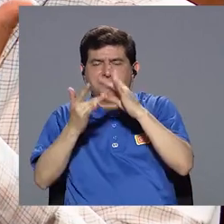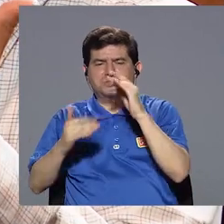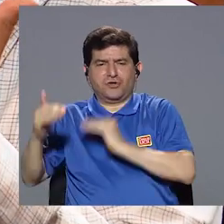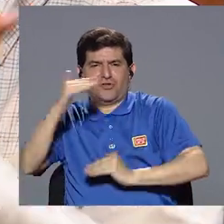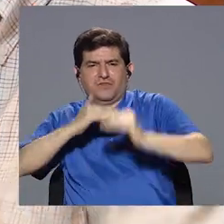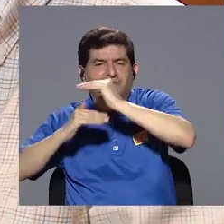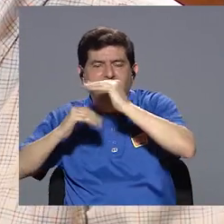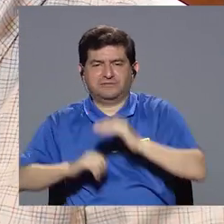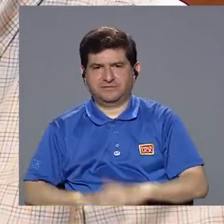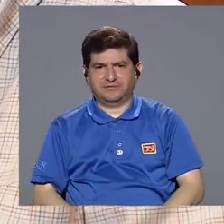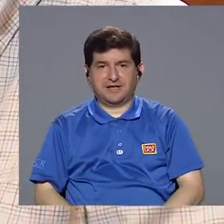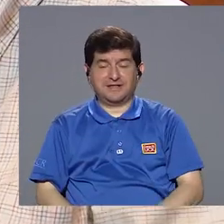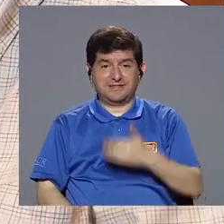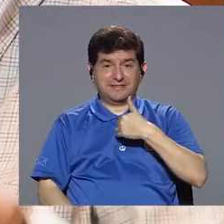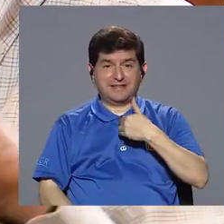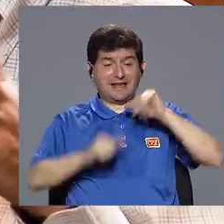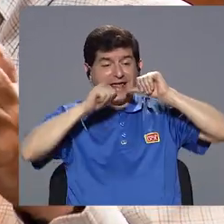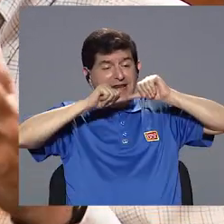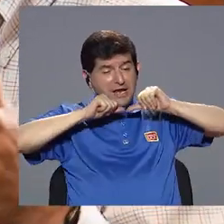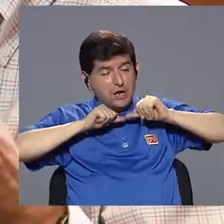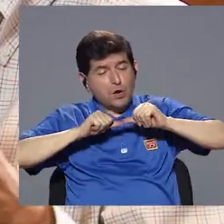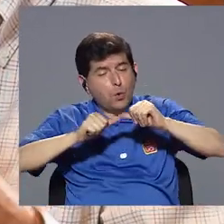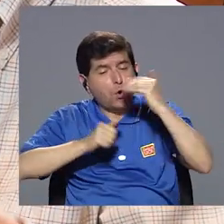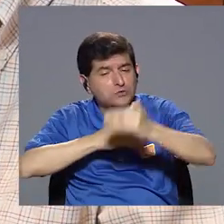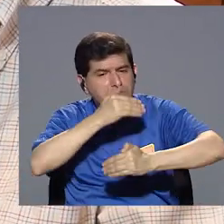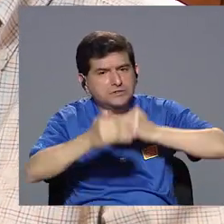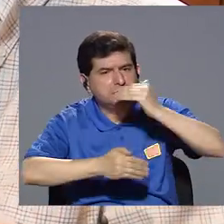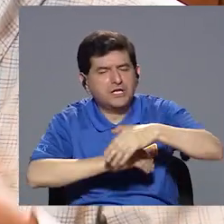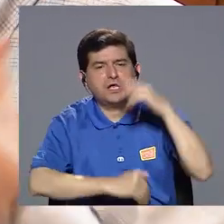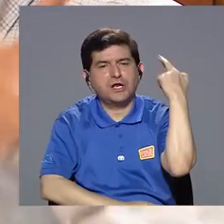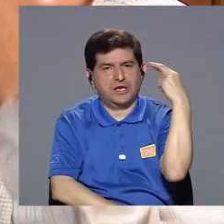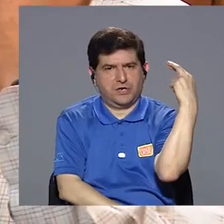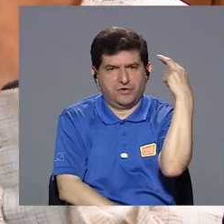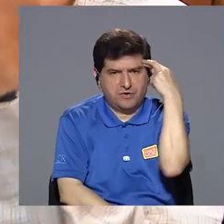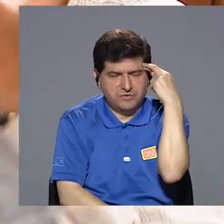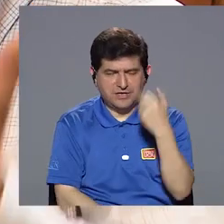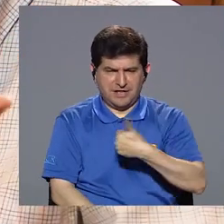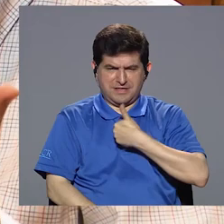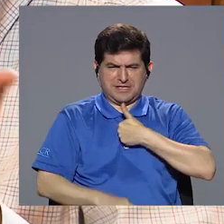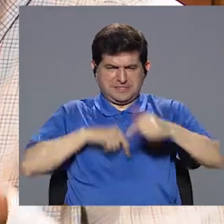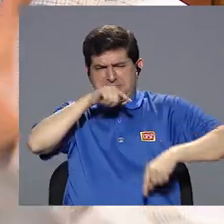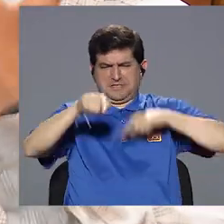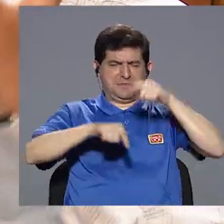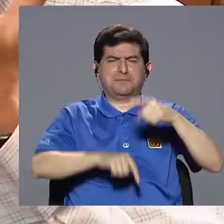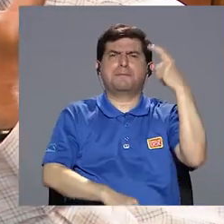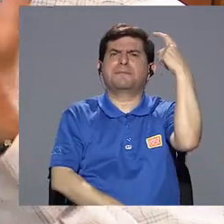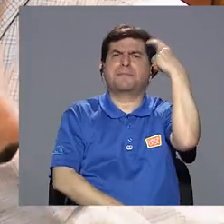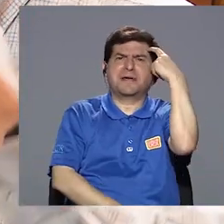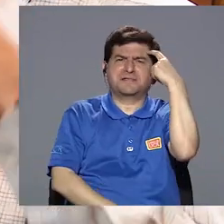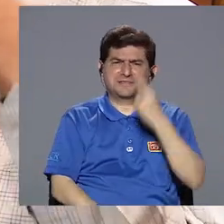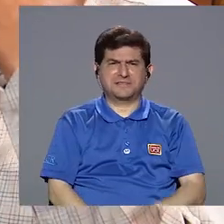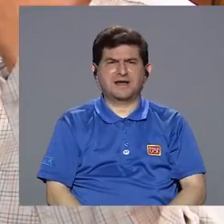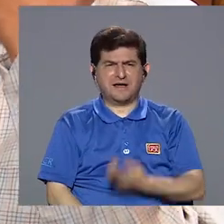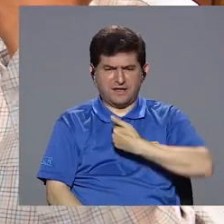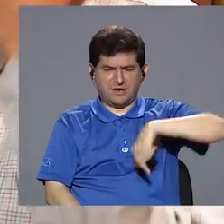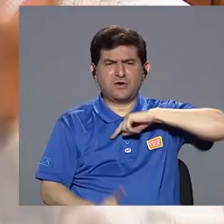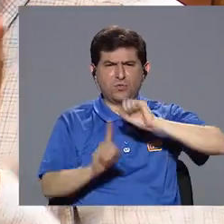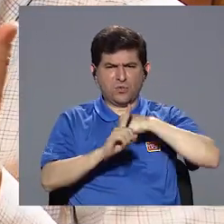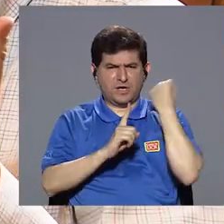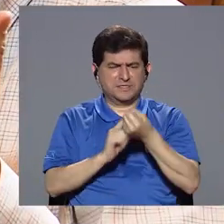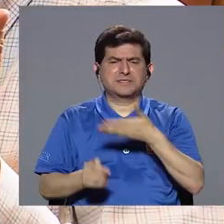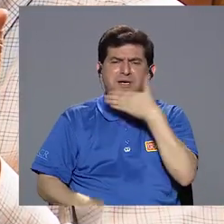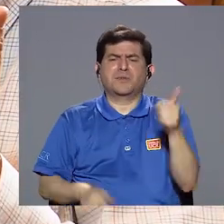especializada en nuestras facultades de manera que haya un continuum en ese proceso de reflexión de autocrítica de pensar